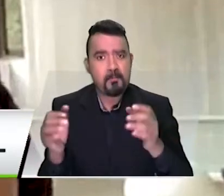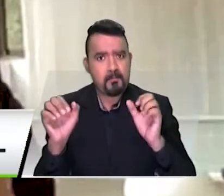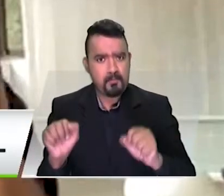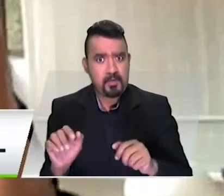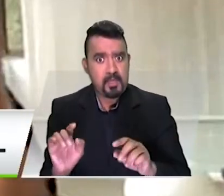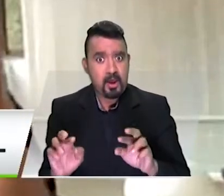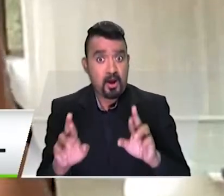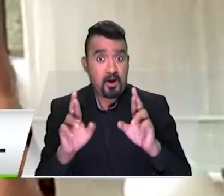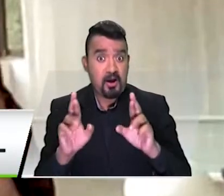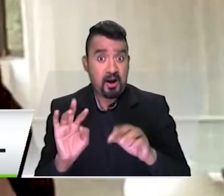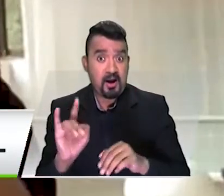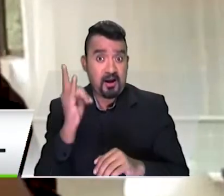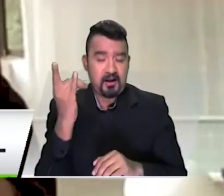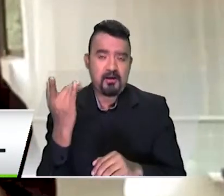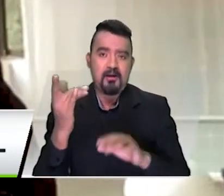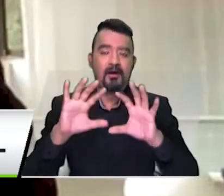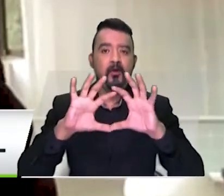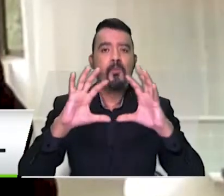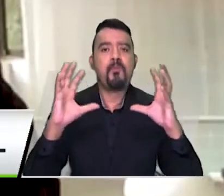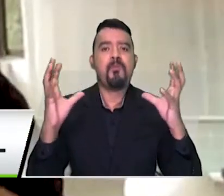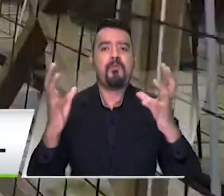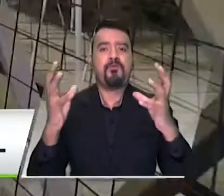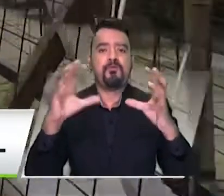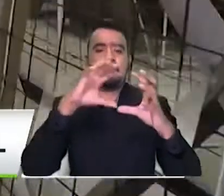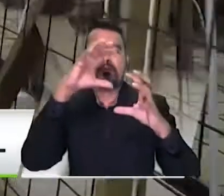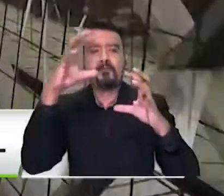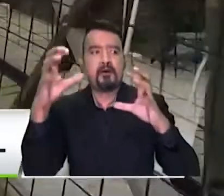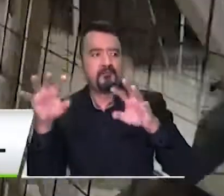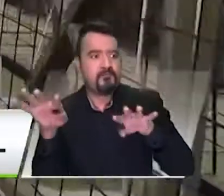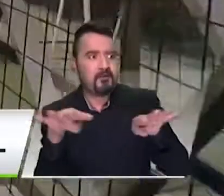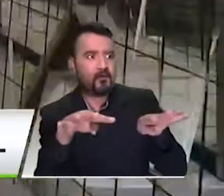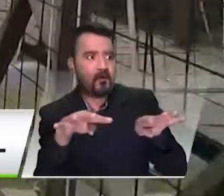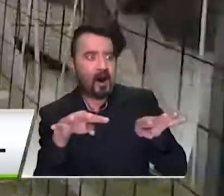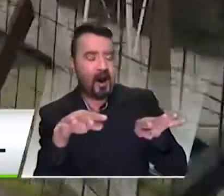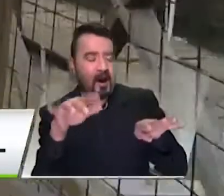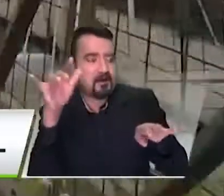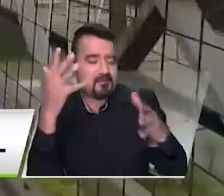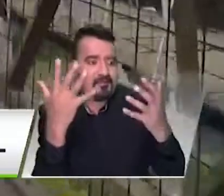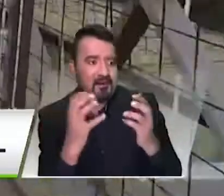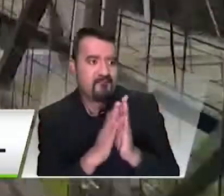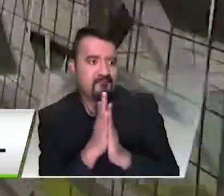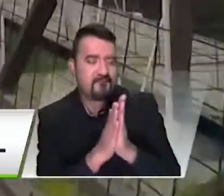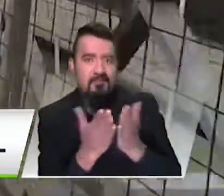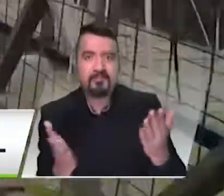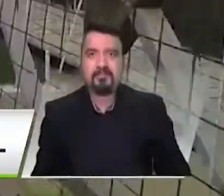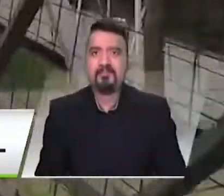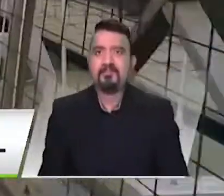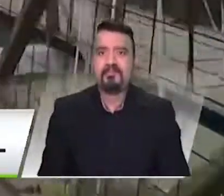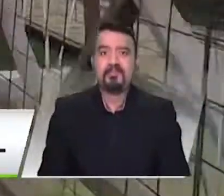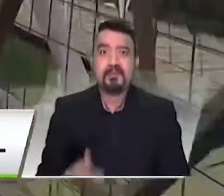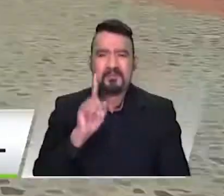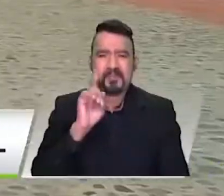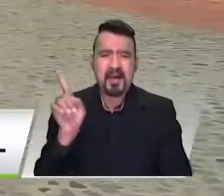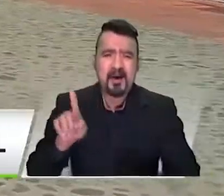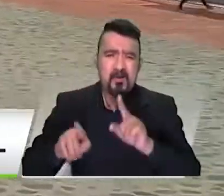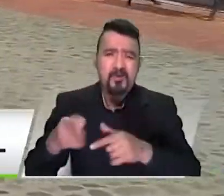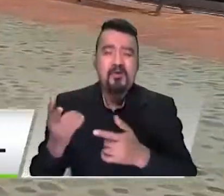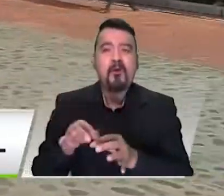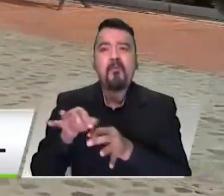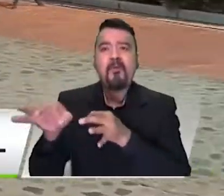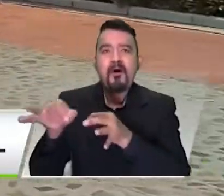nos permite ser mucho más contundentes la invitación es apoyar y redescubrir localidades históricas